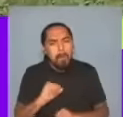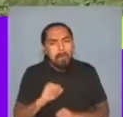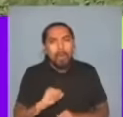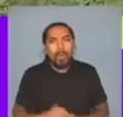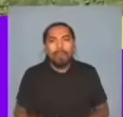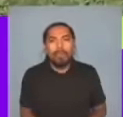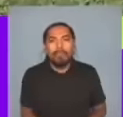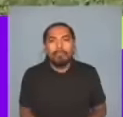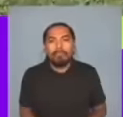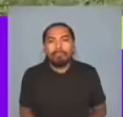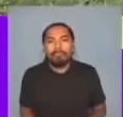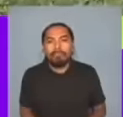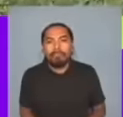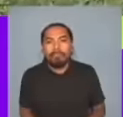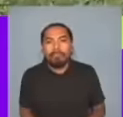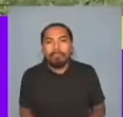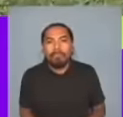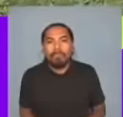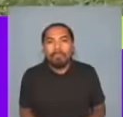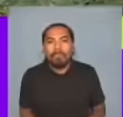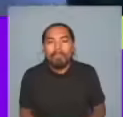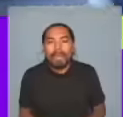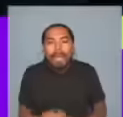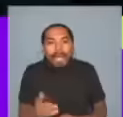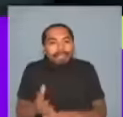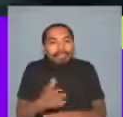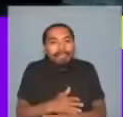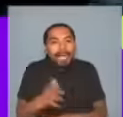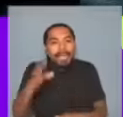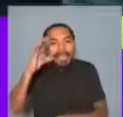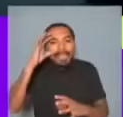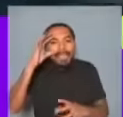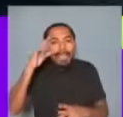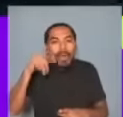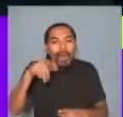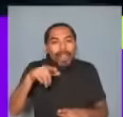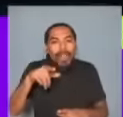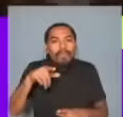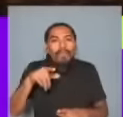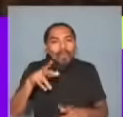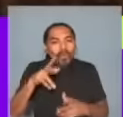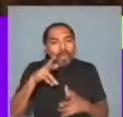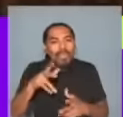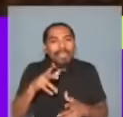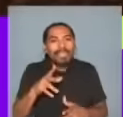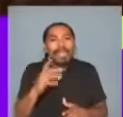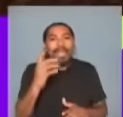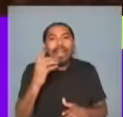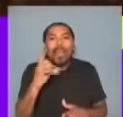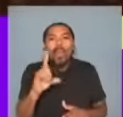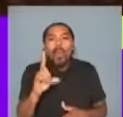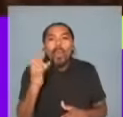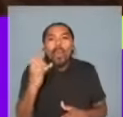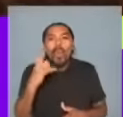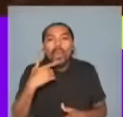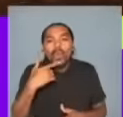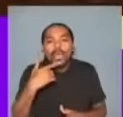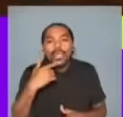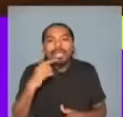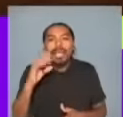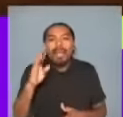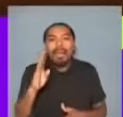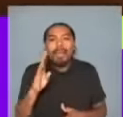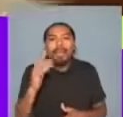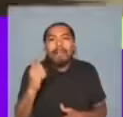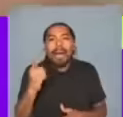lo recordábamos hace un rato en la radio con sus frases. Vos dijiste Luis, sí, Batallanes, todos lo conocimos, o quedó como Luis Bataclanes.